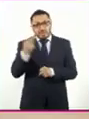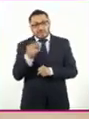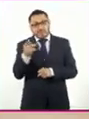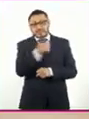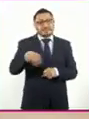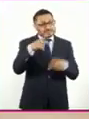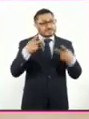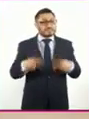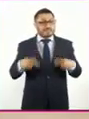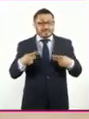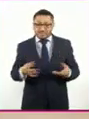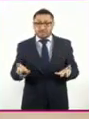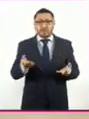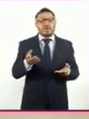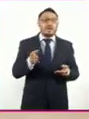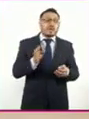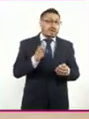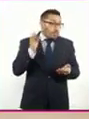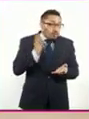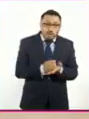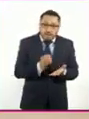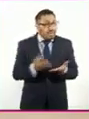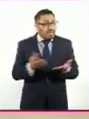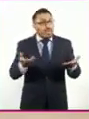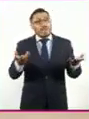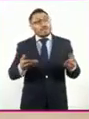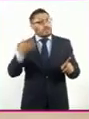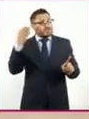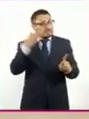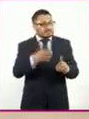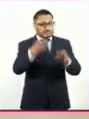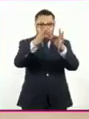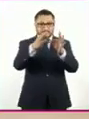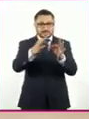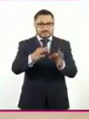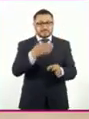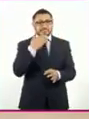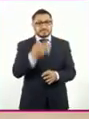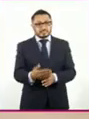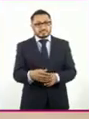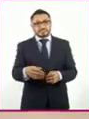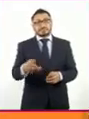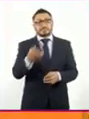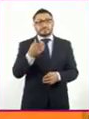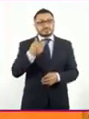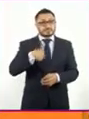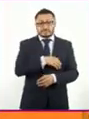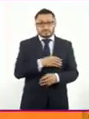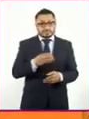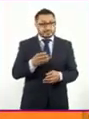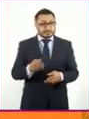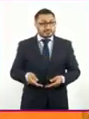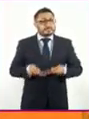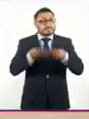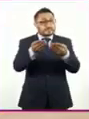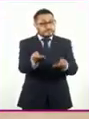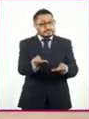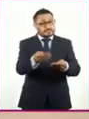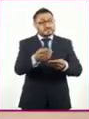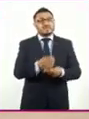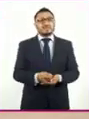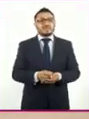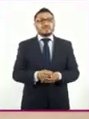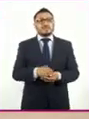usuarios, de los cuadernos, a fin de poder satisfacerlas con nuestro producto.